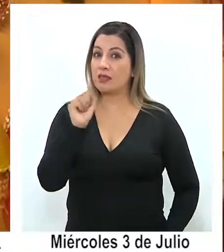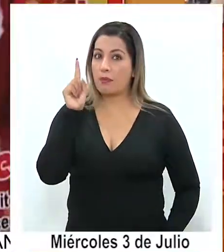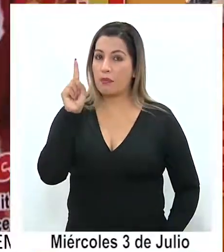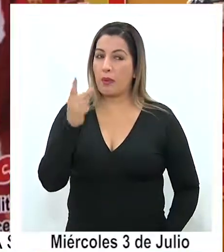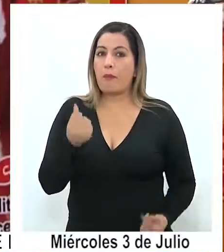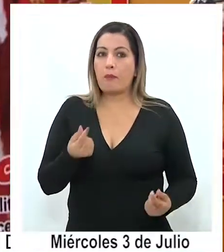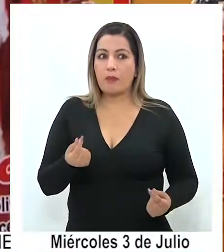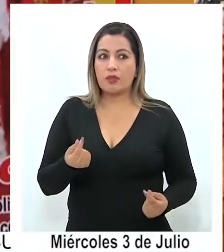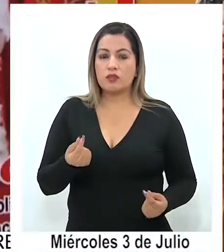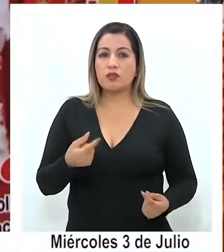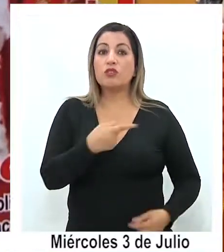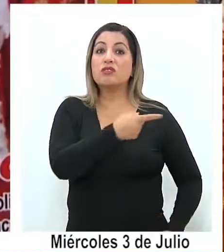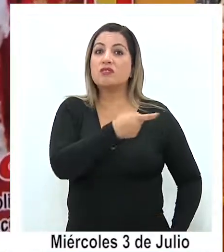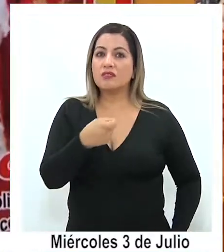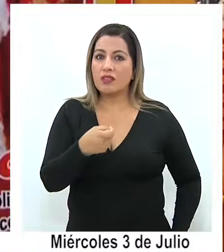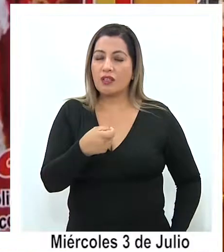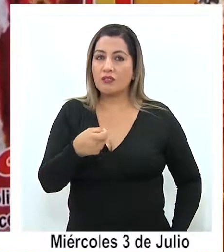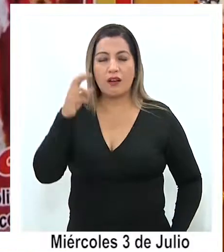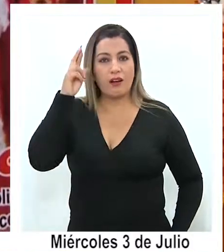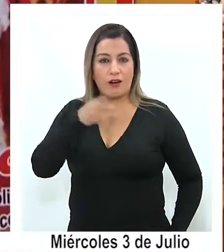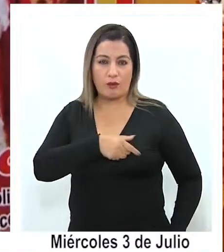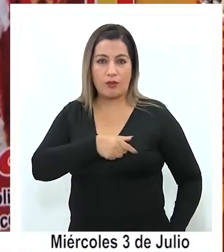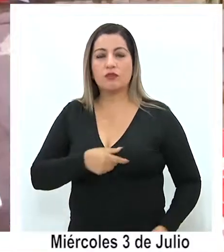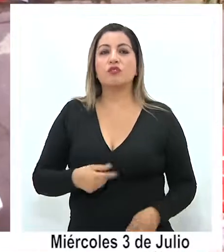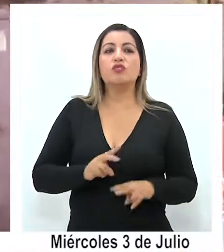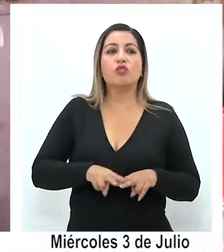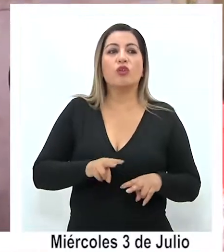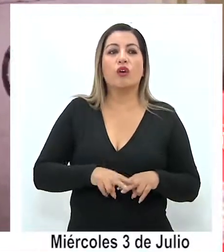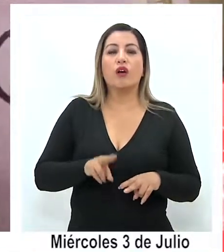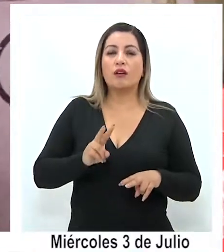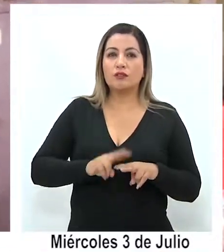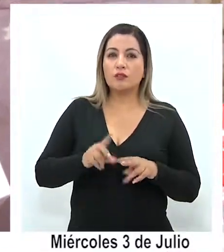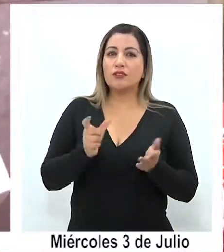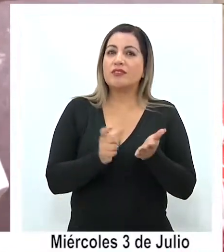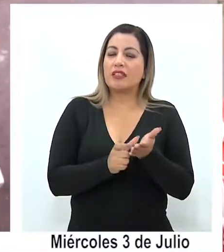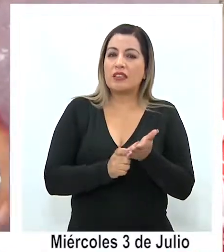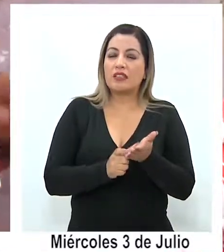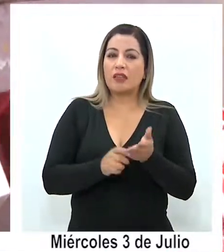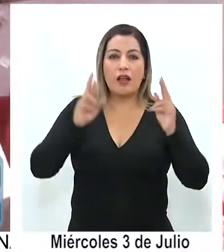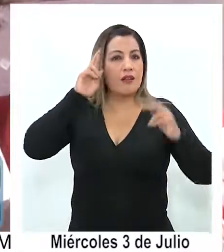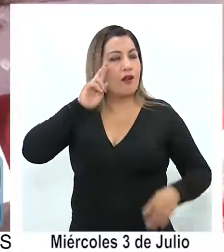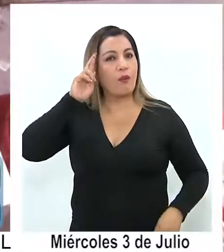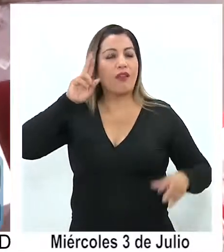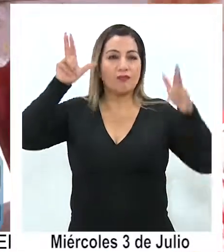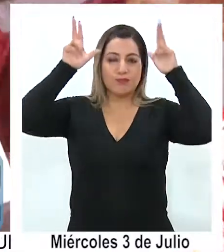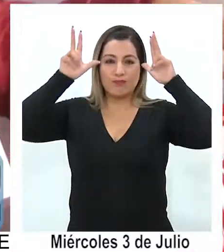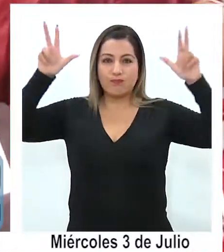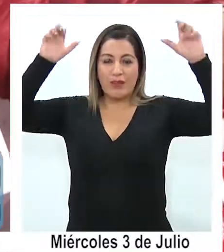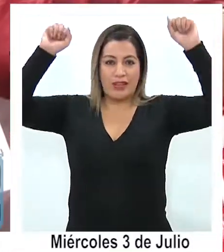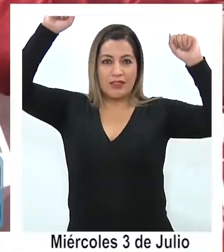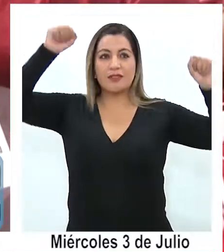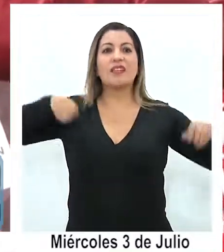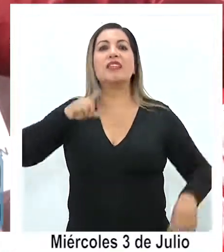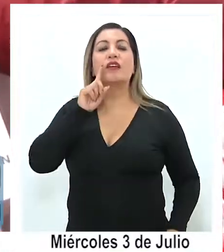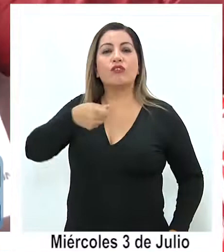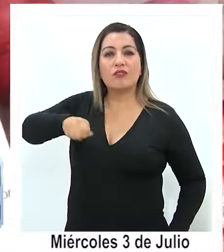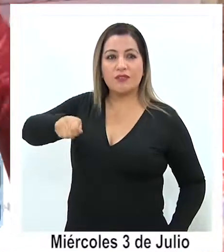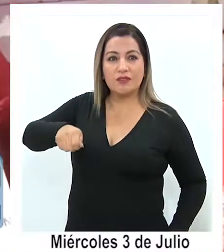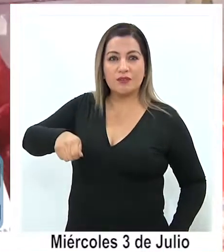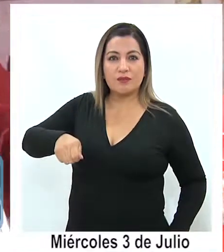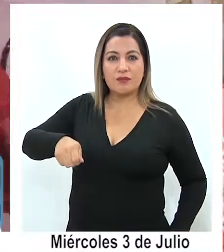pesos vale el ciento. Hago tarjetas y recuerdos de la Tirana para San Lorenzo. Tengo llaveros,